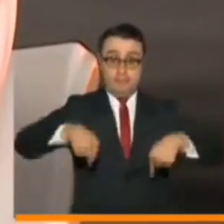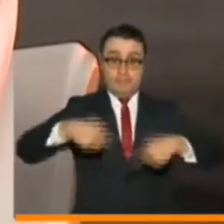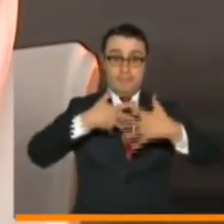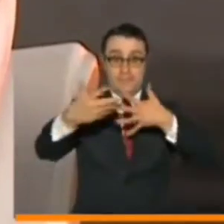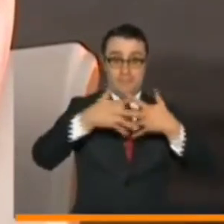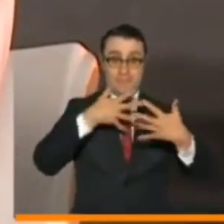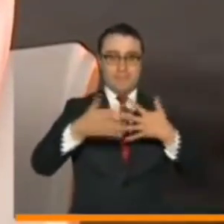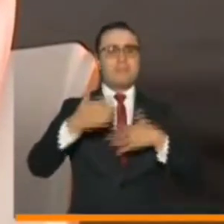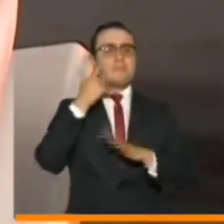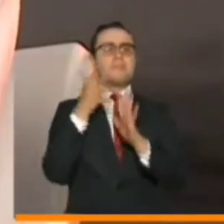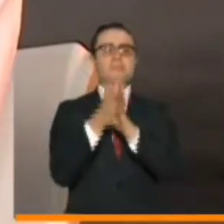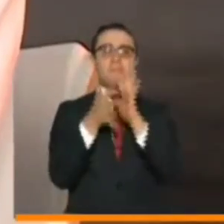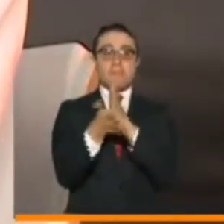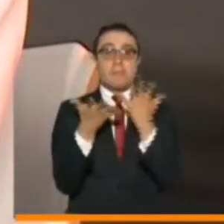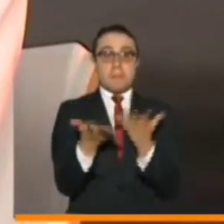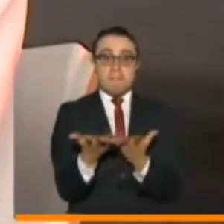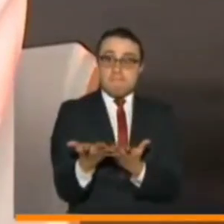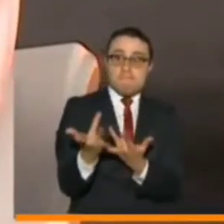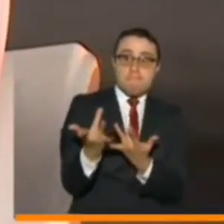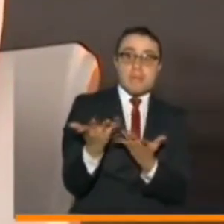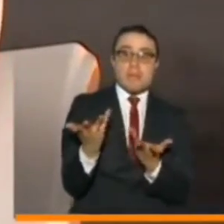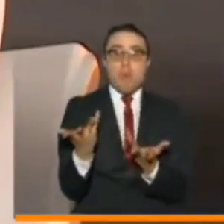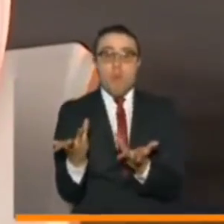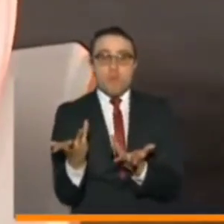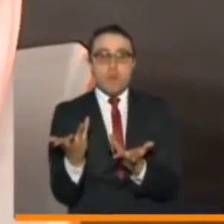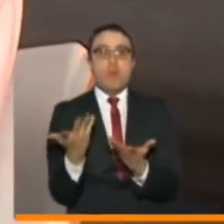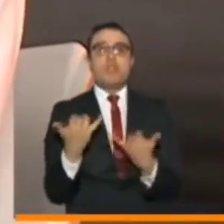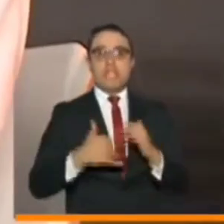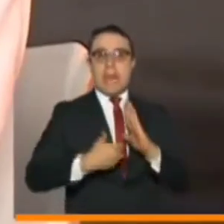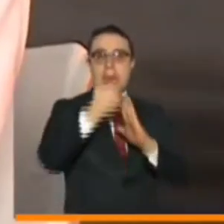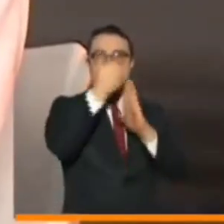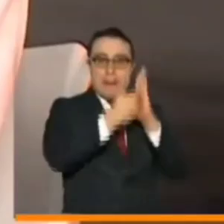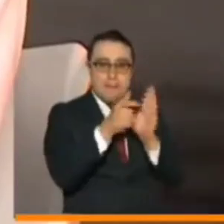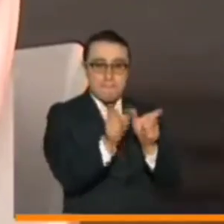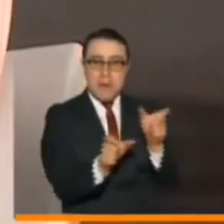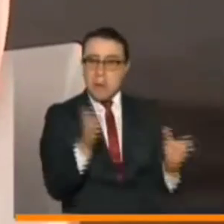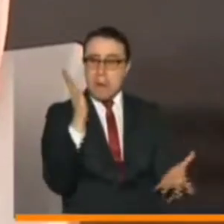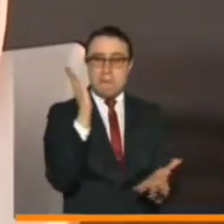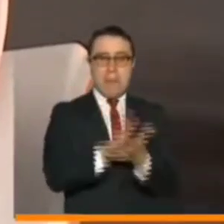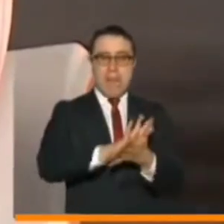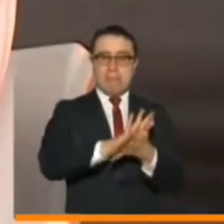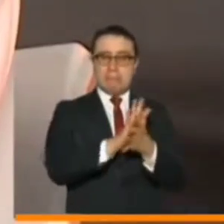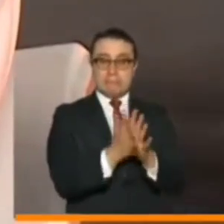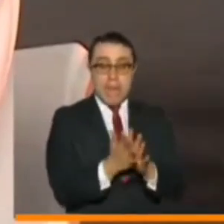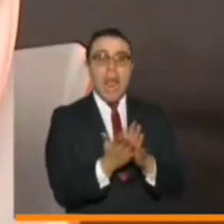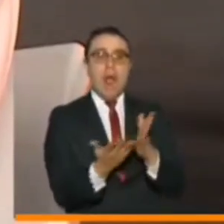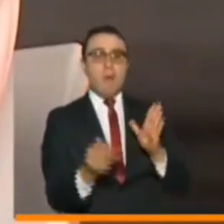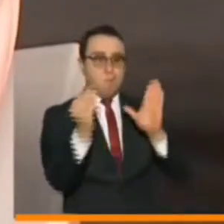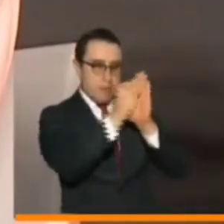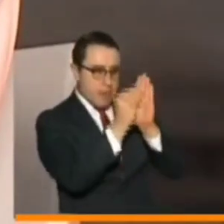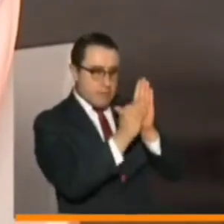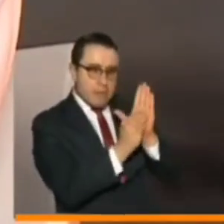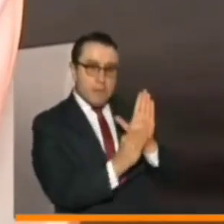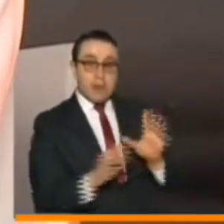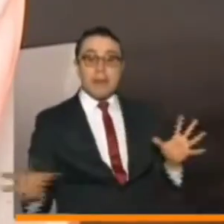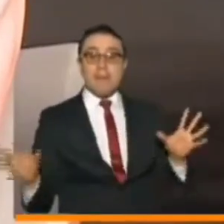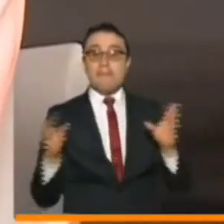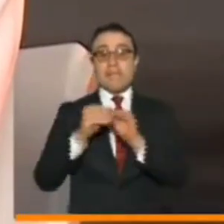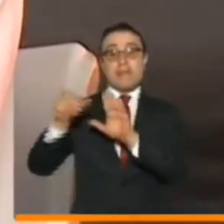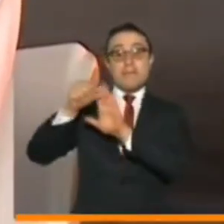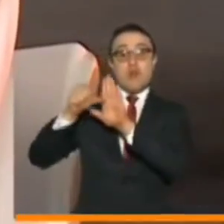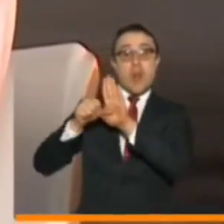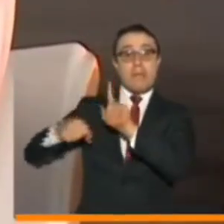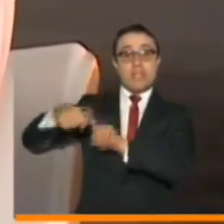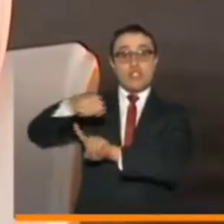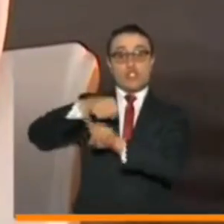ya solamente esperando el resultado del registro único de damnificados para poderlo cruzar con todos los programas que tenemos